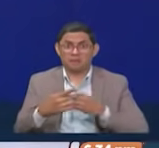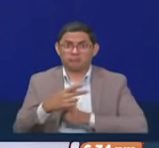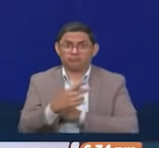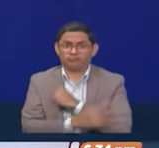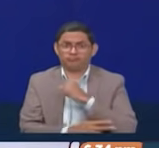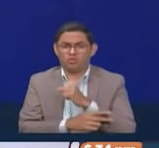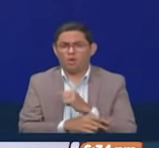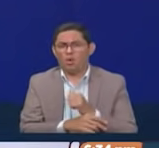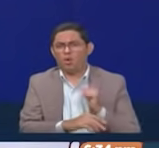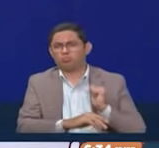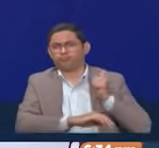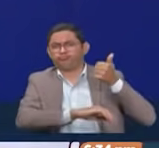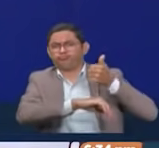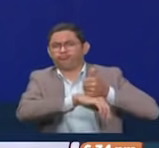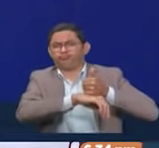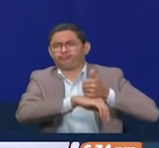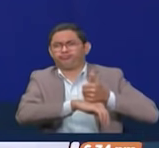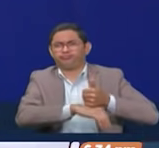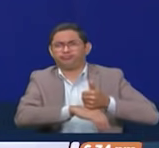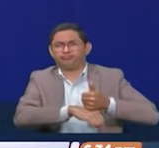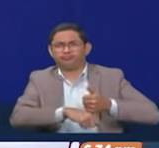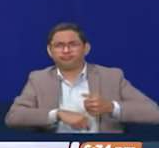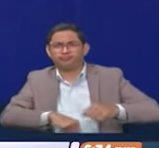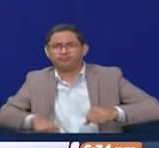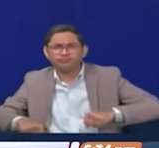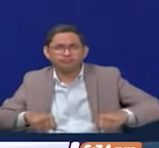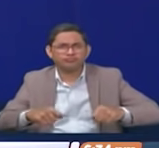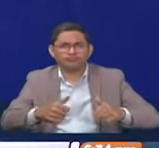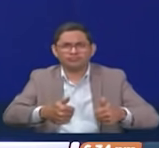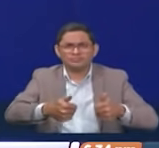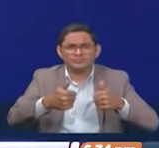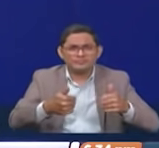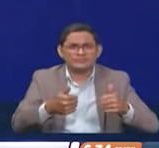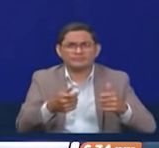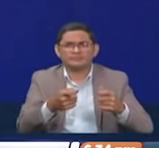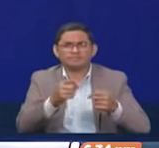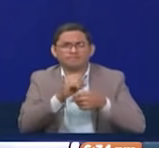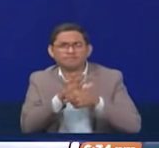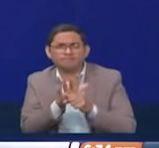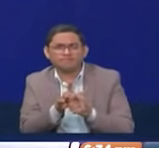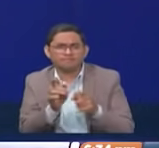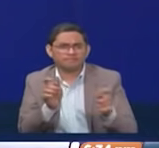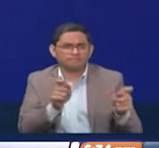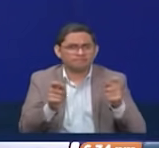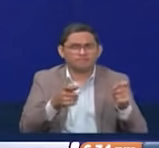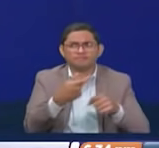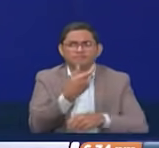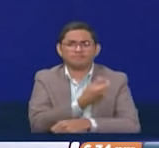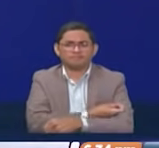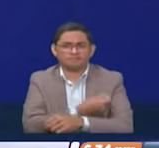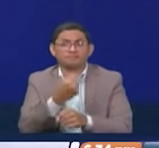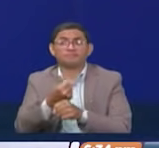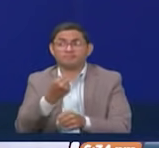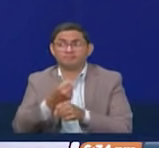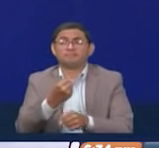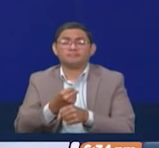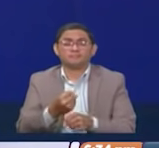no sólo en el manejo de la pandemia sino además con el desarrollo de la estrategia de vacunación